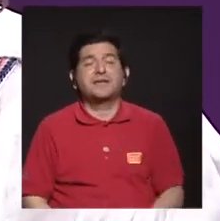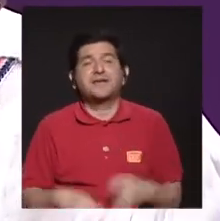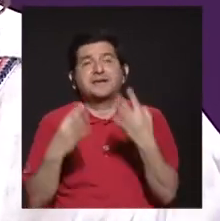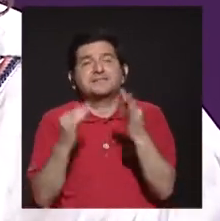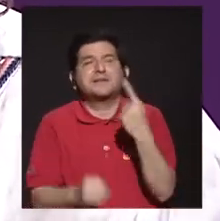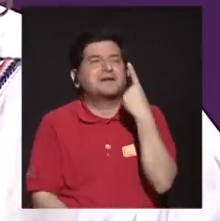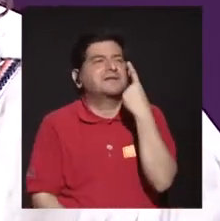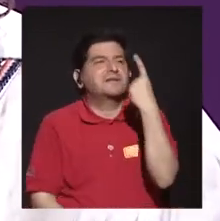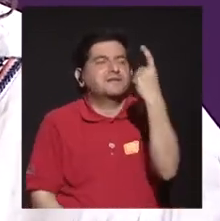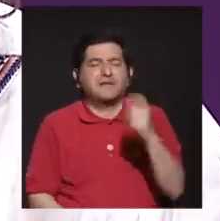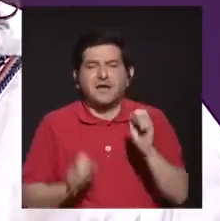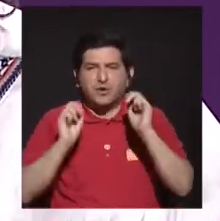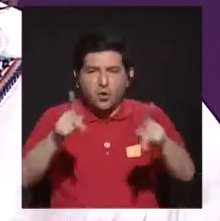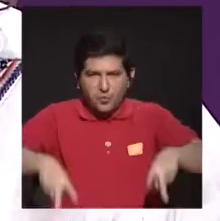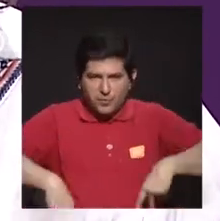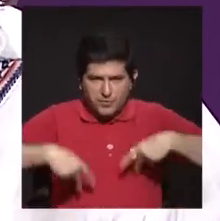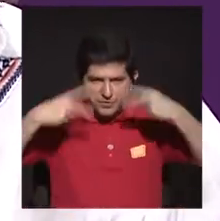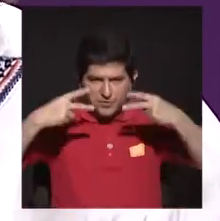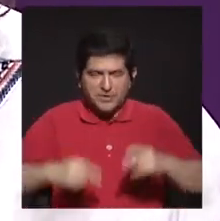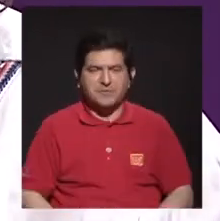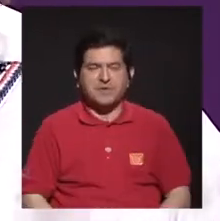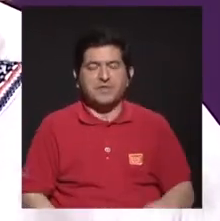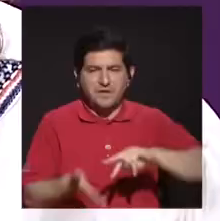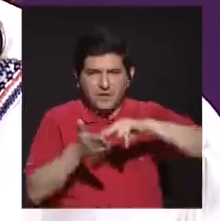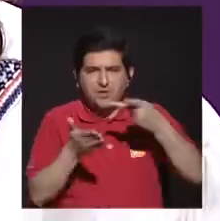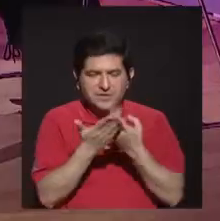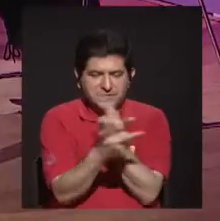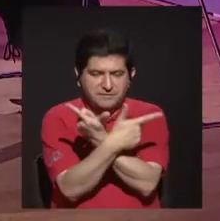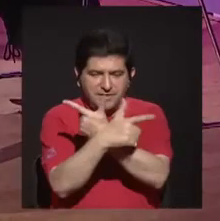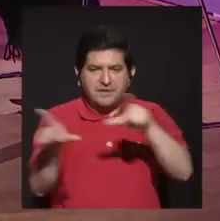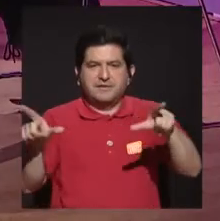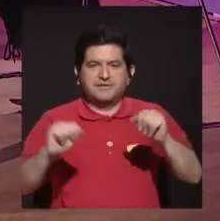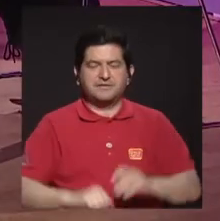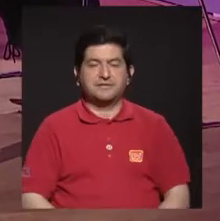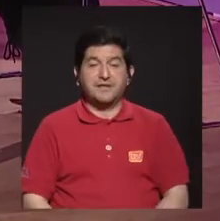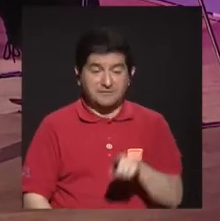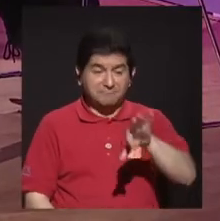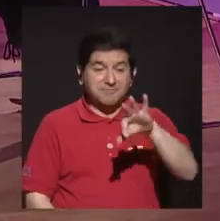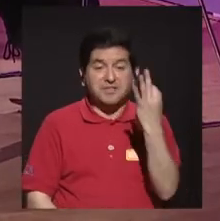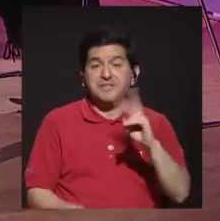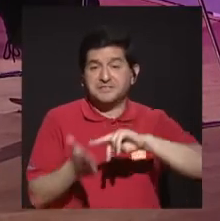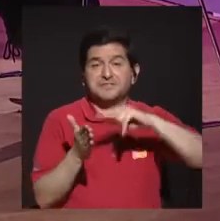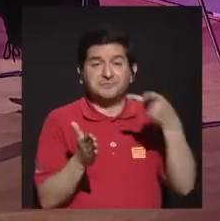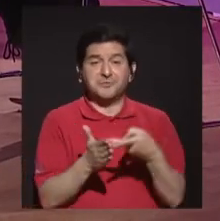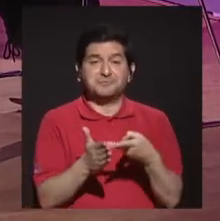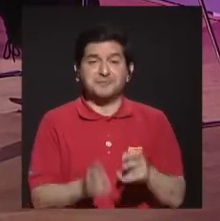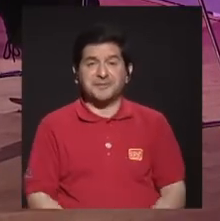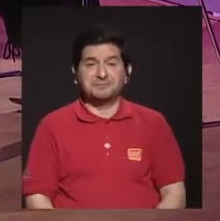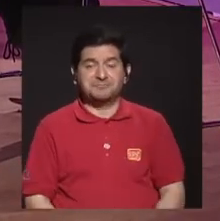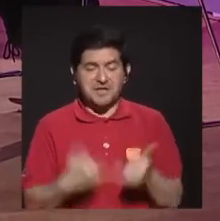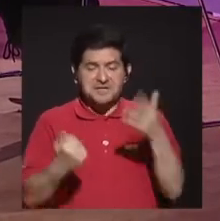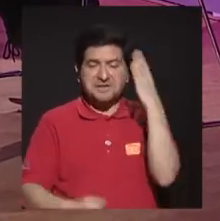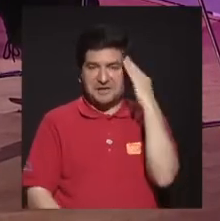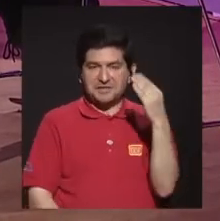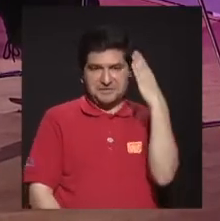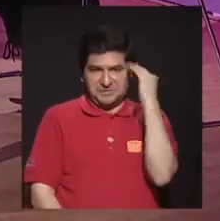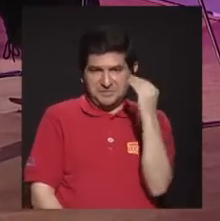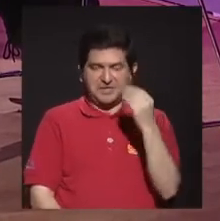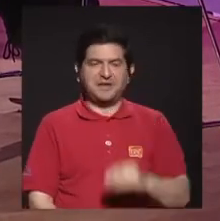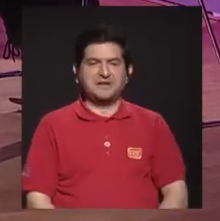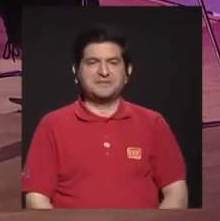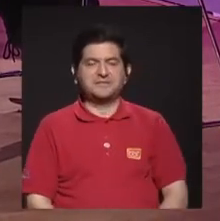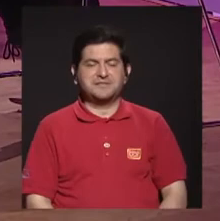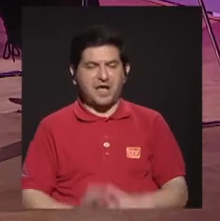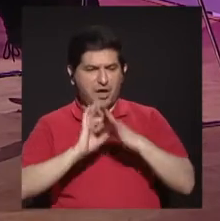que les permita vivir su sinónimo de liberación. Y así ha sido, ¿verdad? Así lo hemos vivido, lo hemos